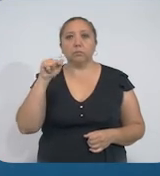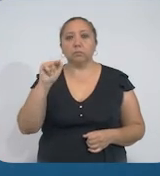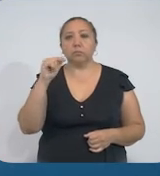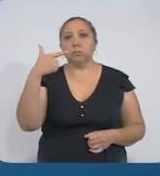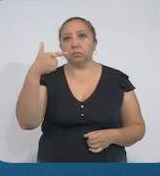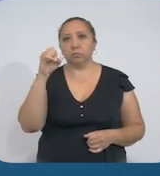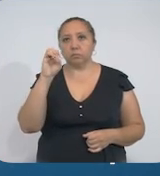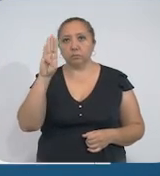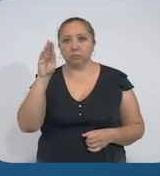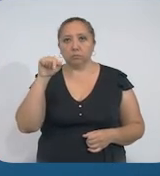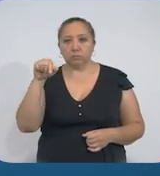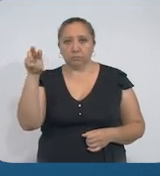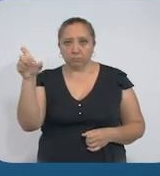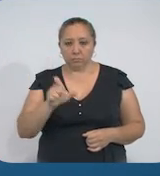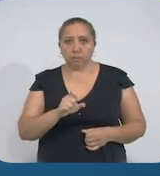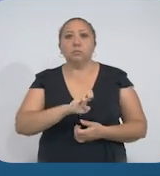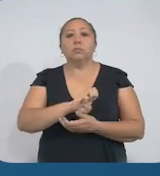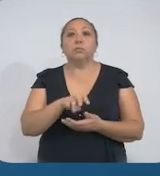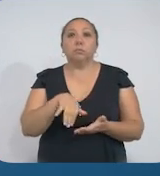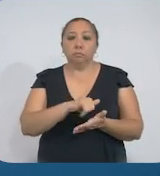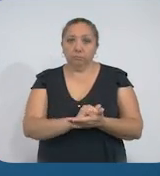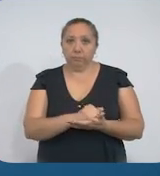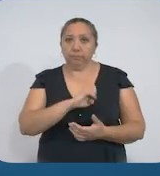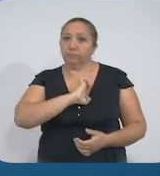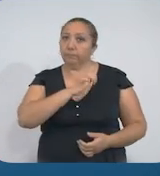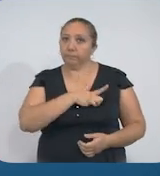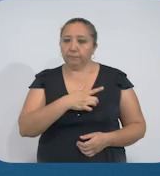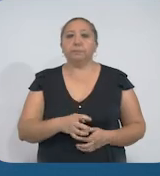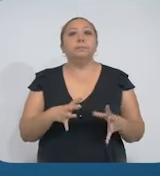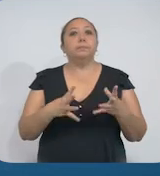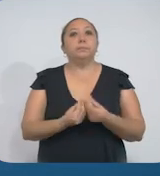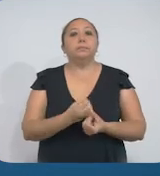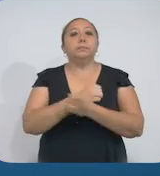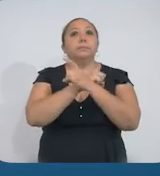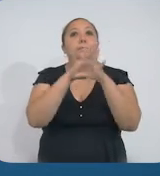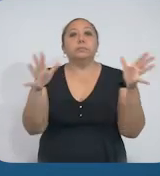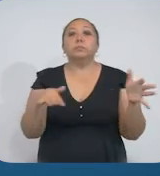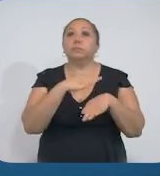coronavirus.yucatan.gob.mx, también en maya y en español. Estaremos